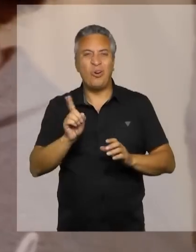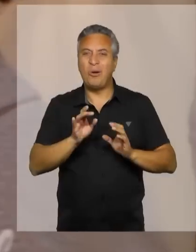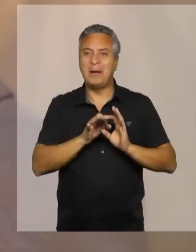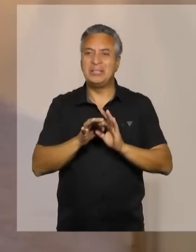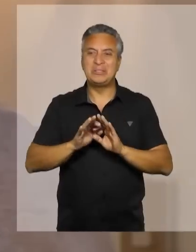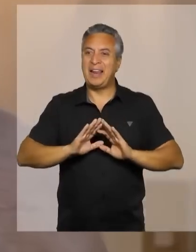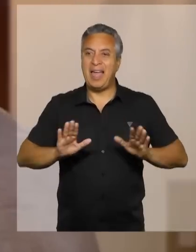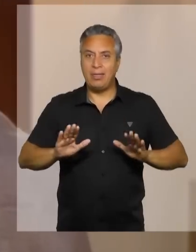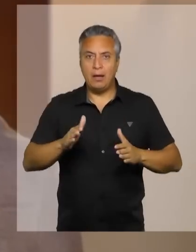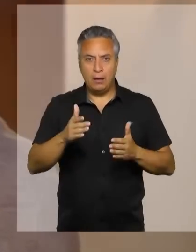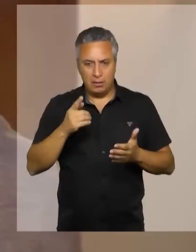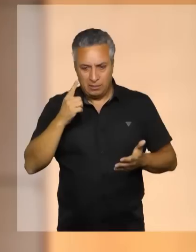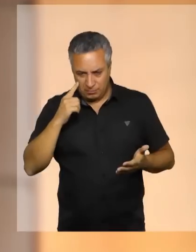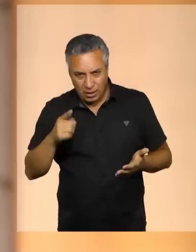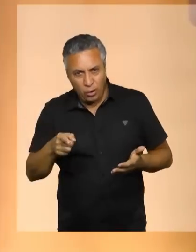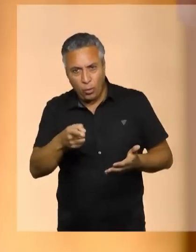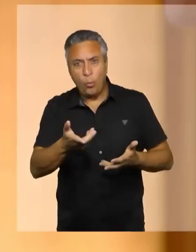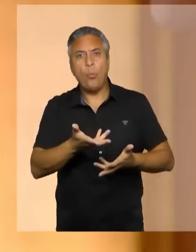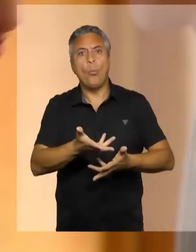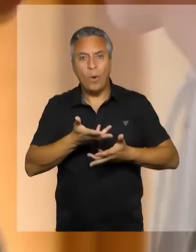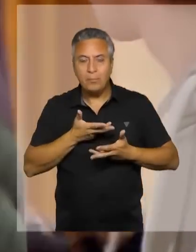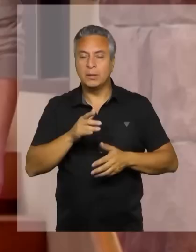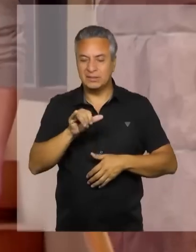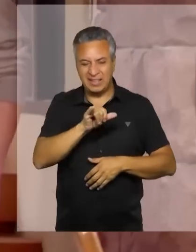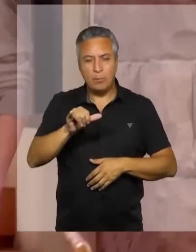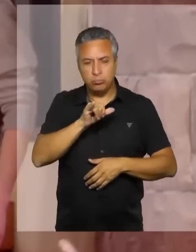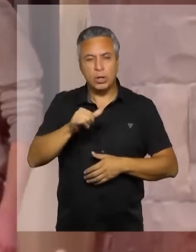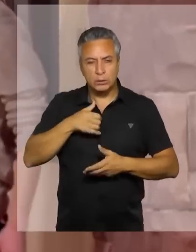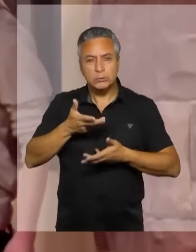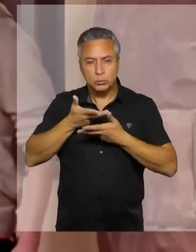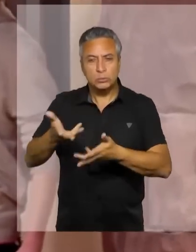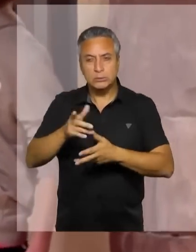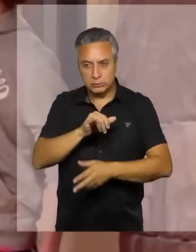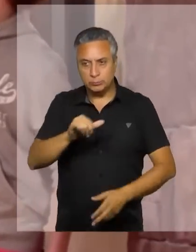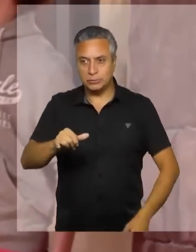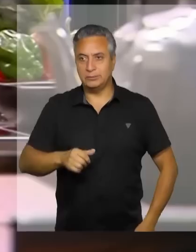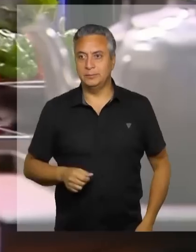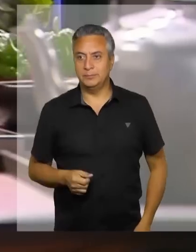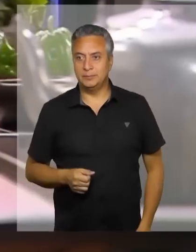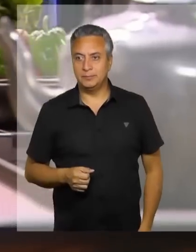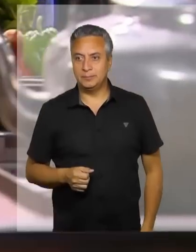pero cuéntame. De ahí te cuento, ya, voy a duchar.